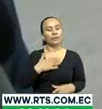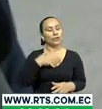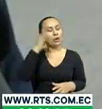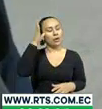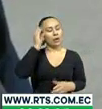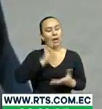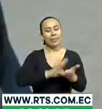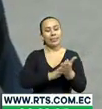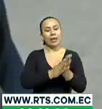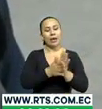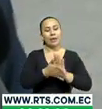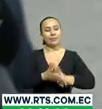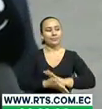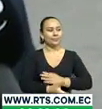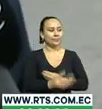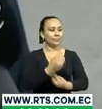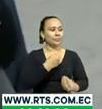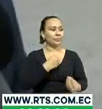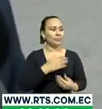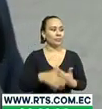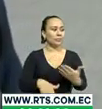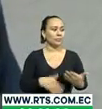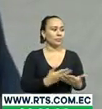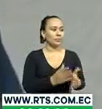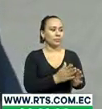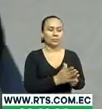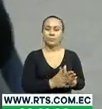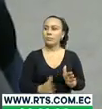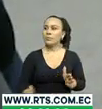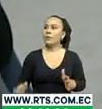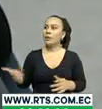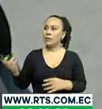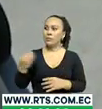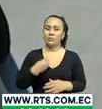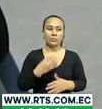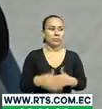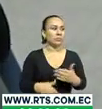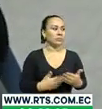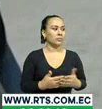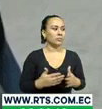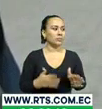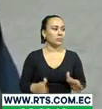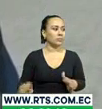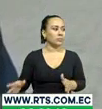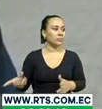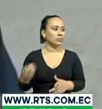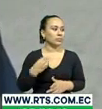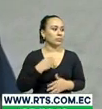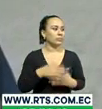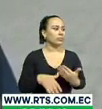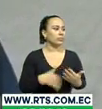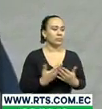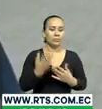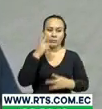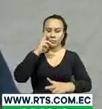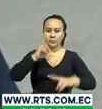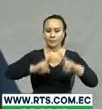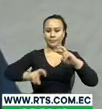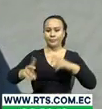nadie, absolutamente nadie, está de acuerdo en ese tipo de acciones, temerarias desde todo punto de vista.